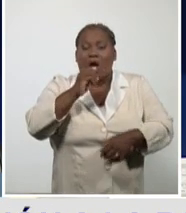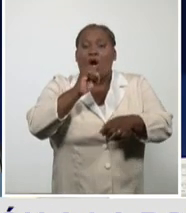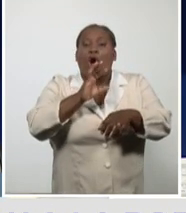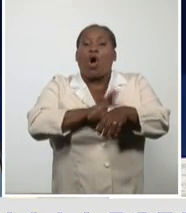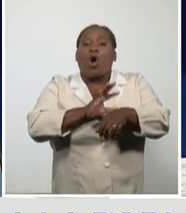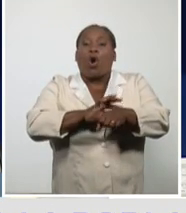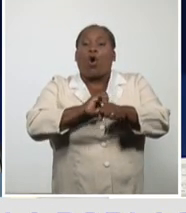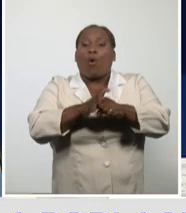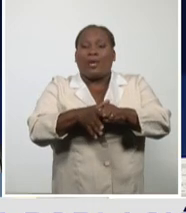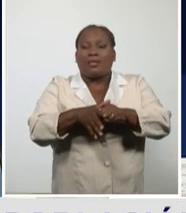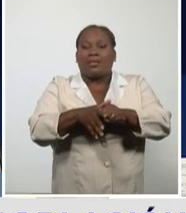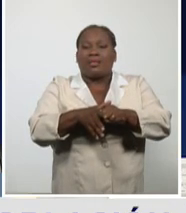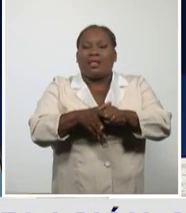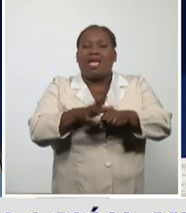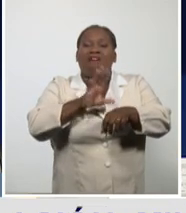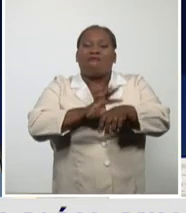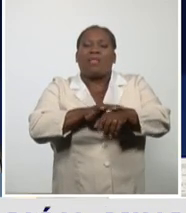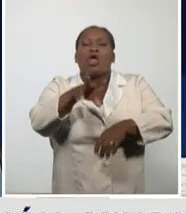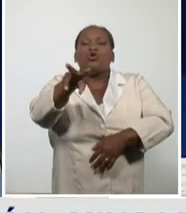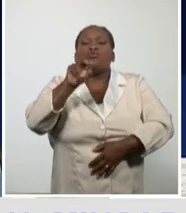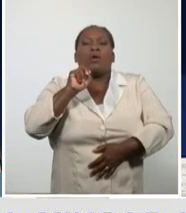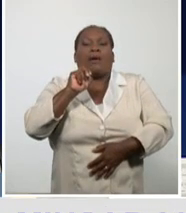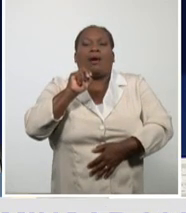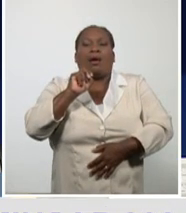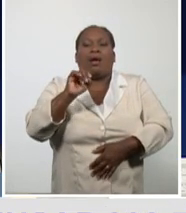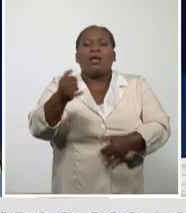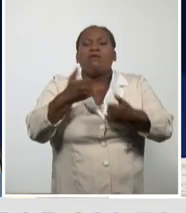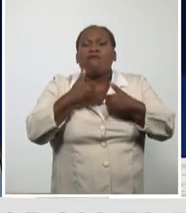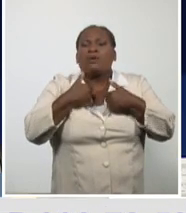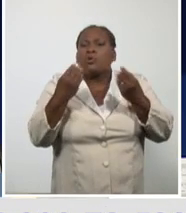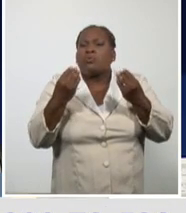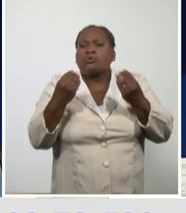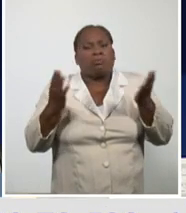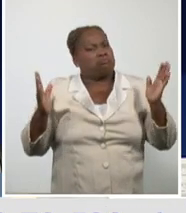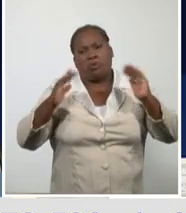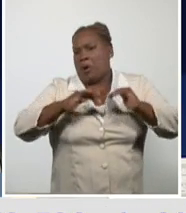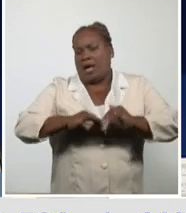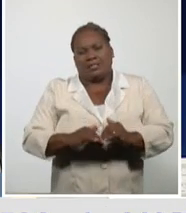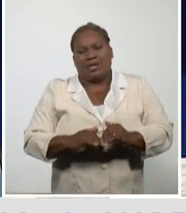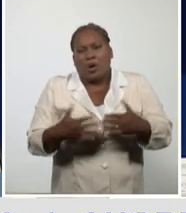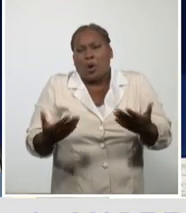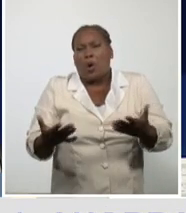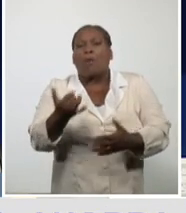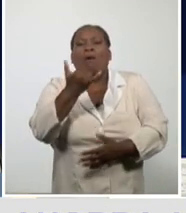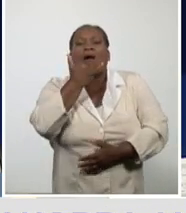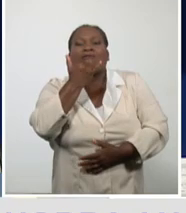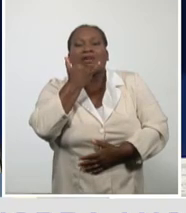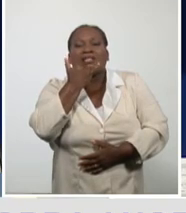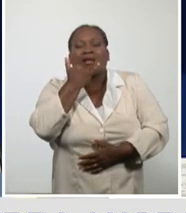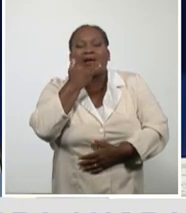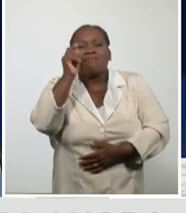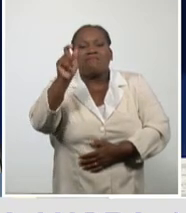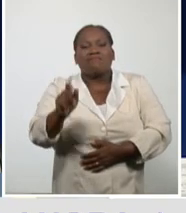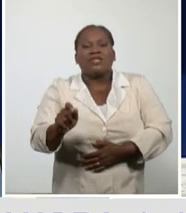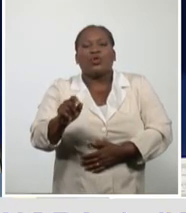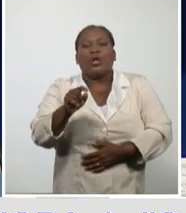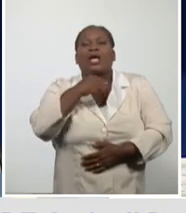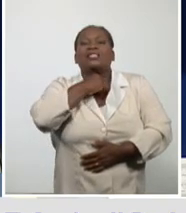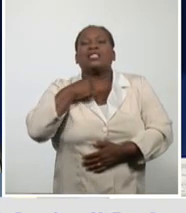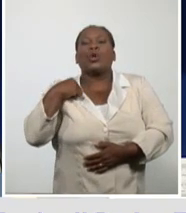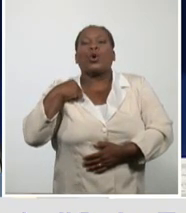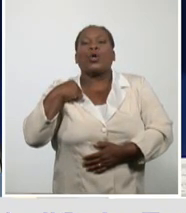nuevo, por lo que no tenemos mucha información sobre cómo afecta a las personas con tiroides deficiente. Sin embargo, hasta